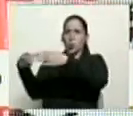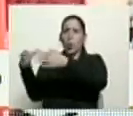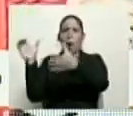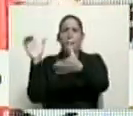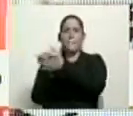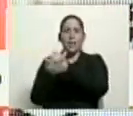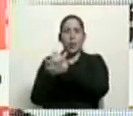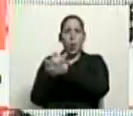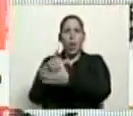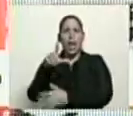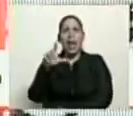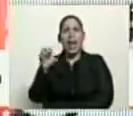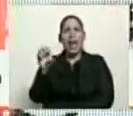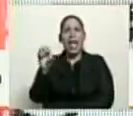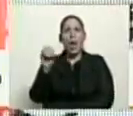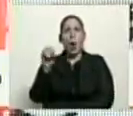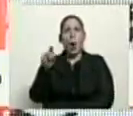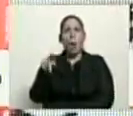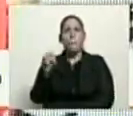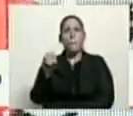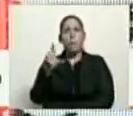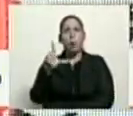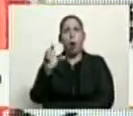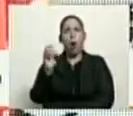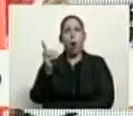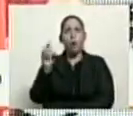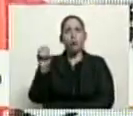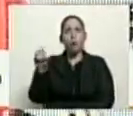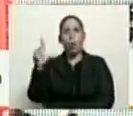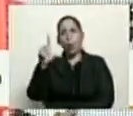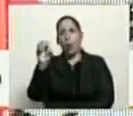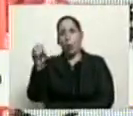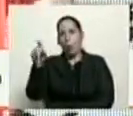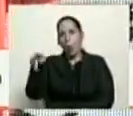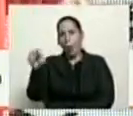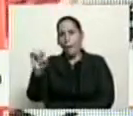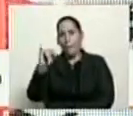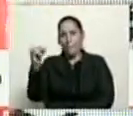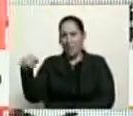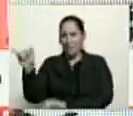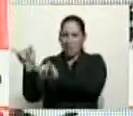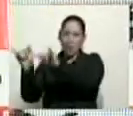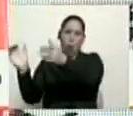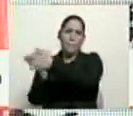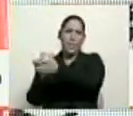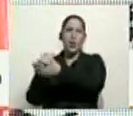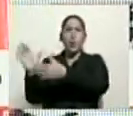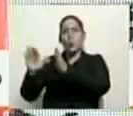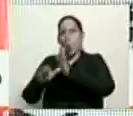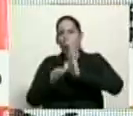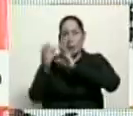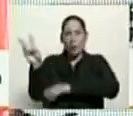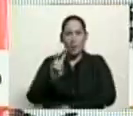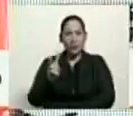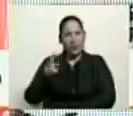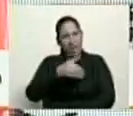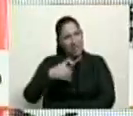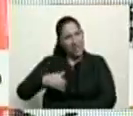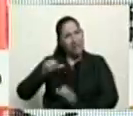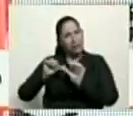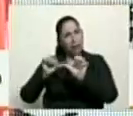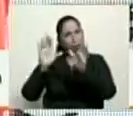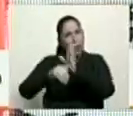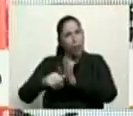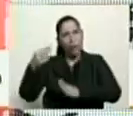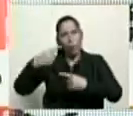los mismos ladrones de toda la vida, pues. Los que se robaron todo de aquí de Venezuela y quieren seguir robándose las cosas de nuestro país,